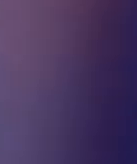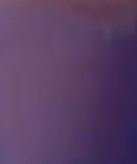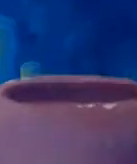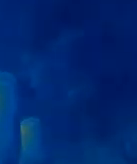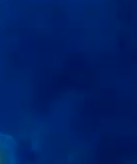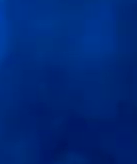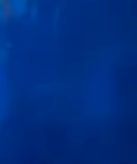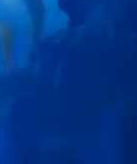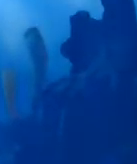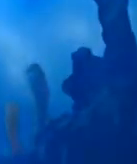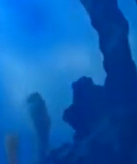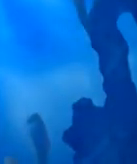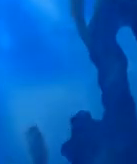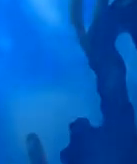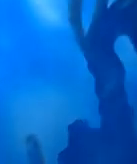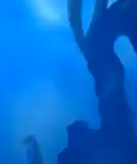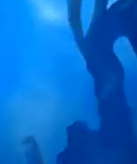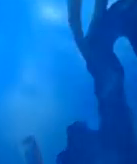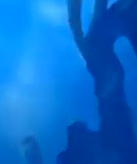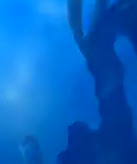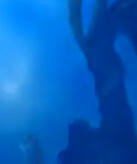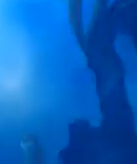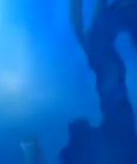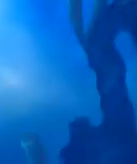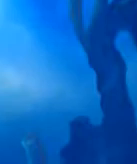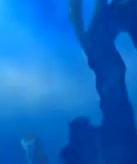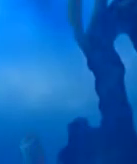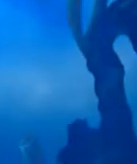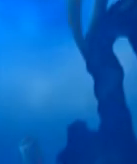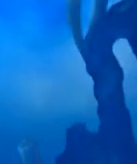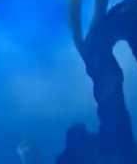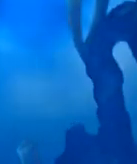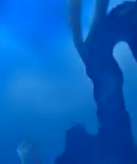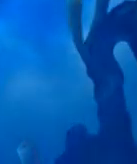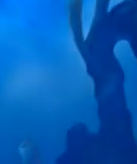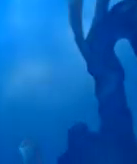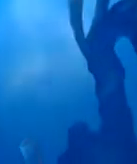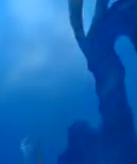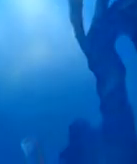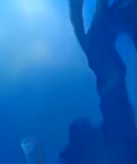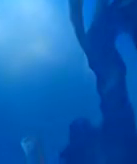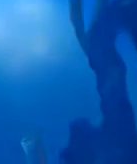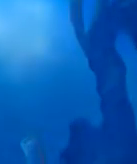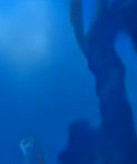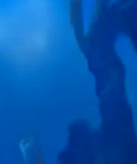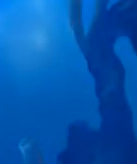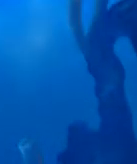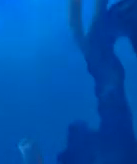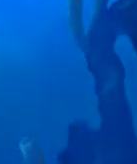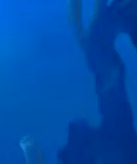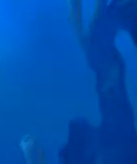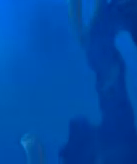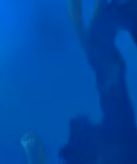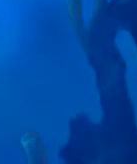llegó el carnaval. Oh, oh, oh. Lo mejor en mis islas, que viva la